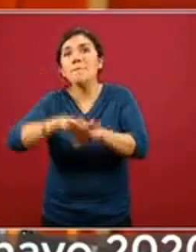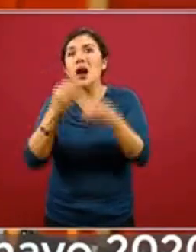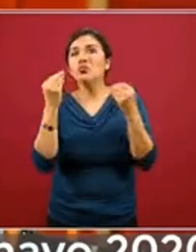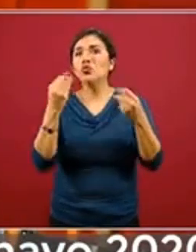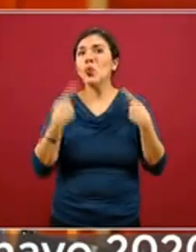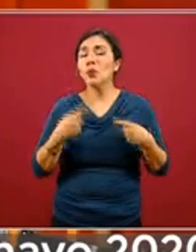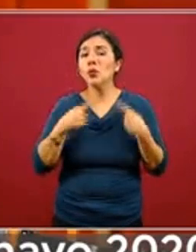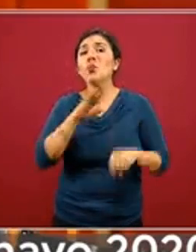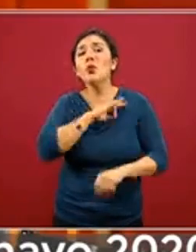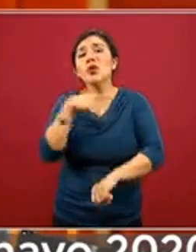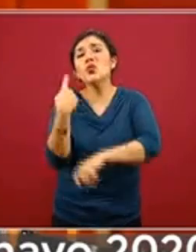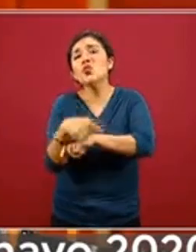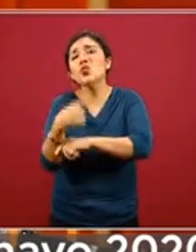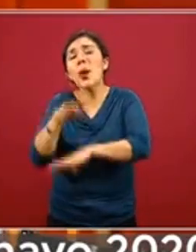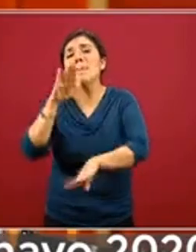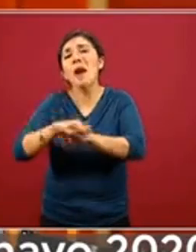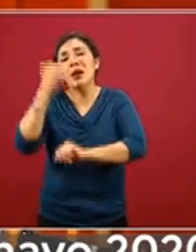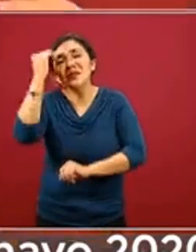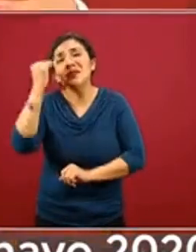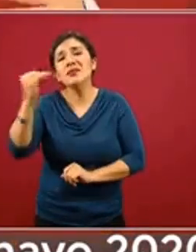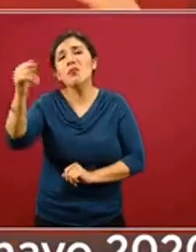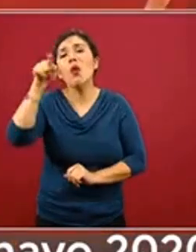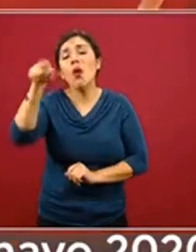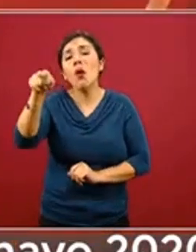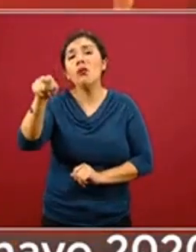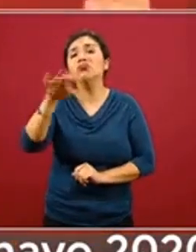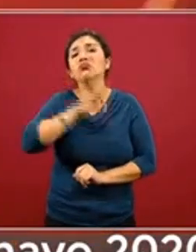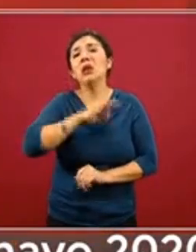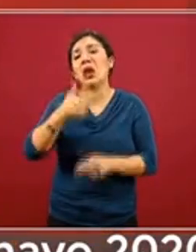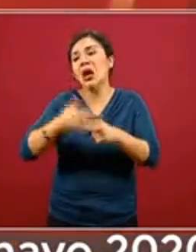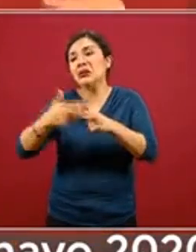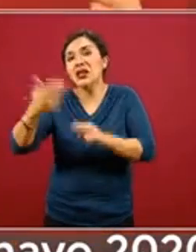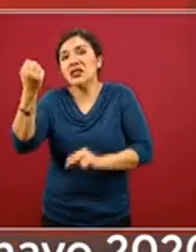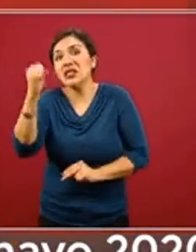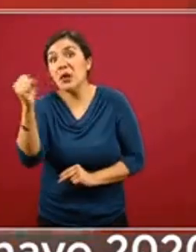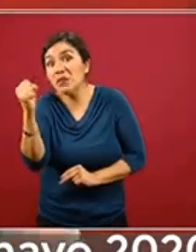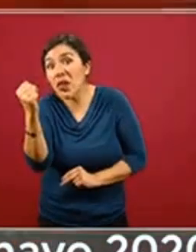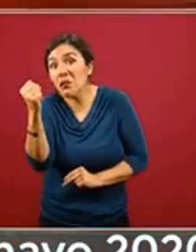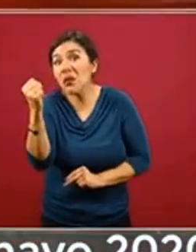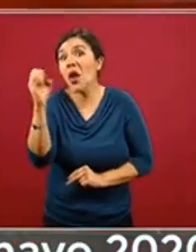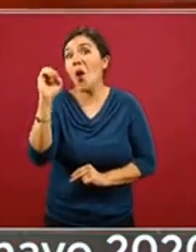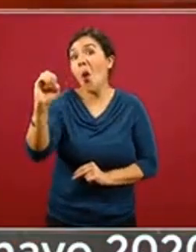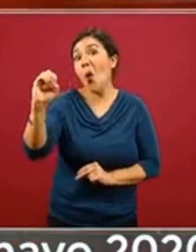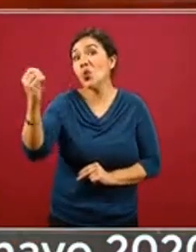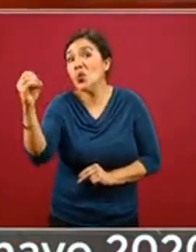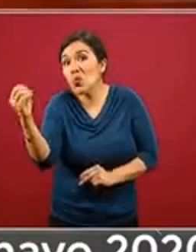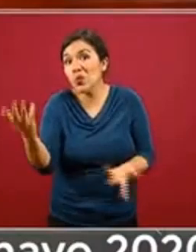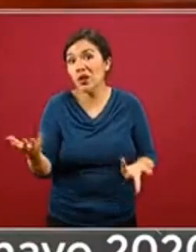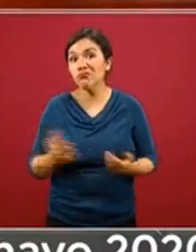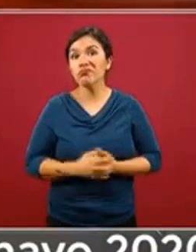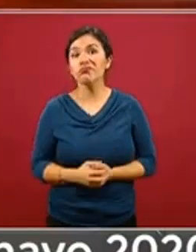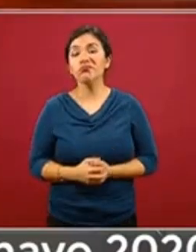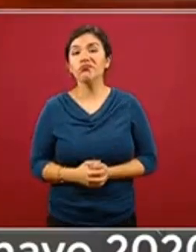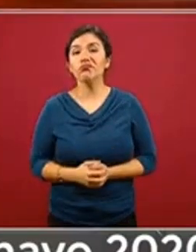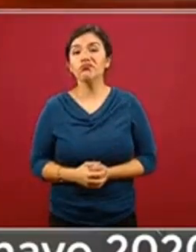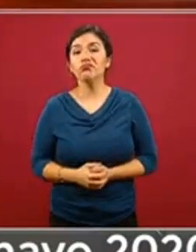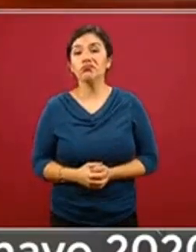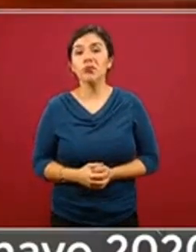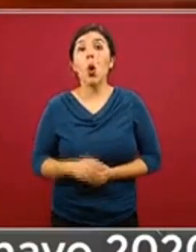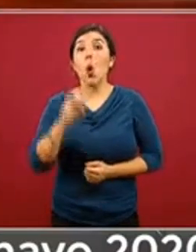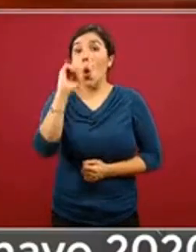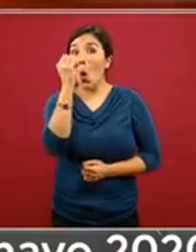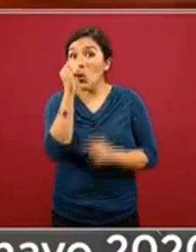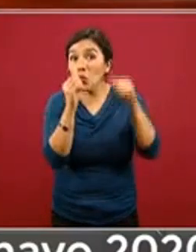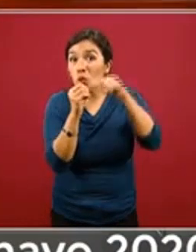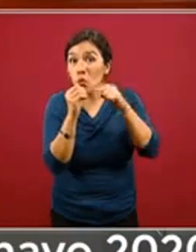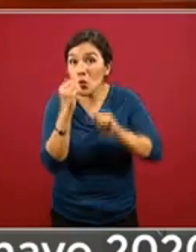grandes, dure la epidemia y se proyecte prácticamente hasta septiembre, quizá hasta octubre. Y en